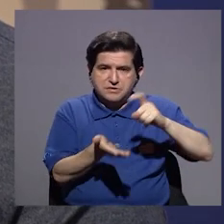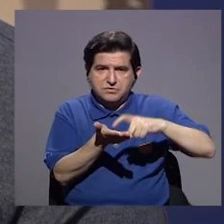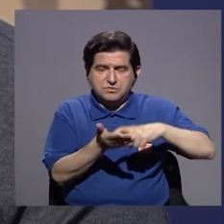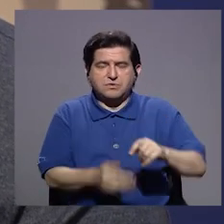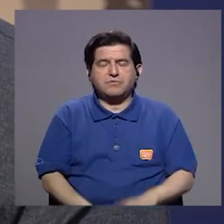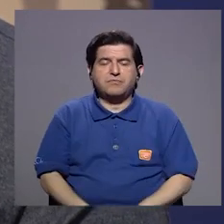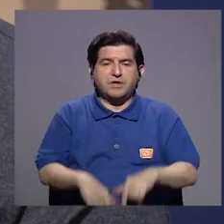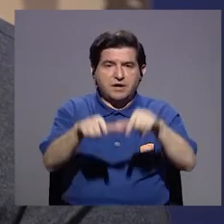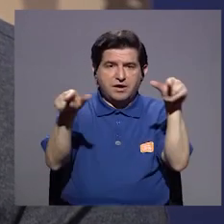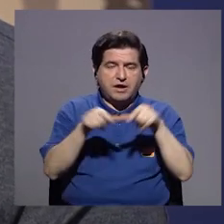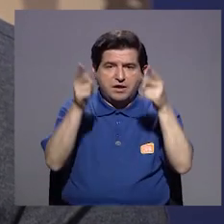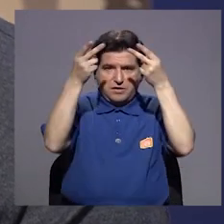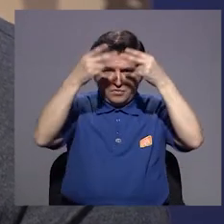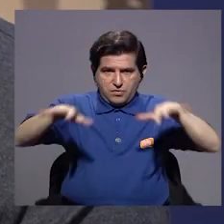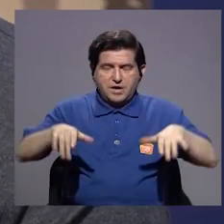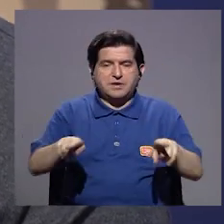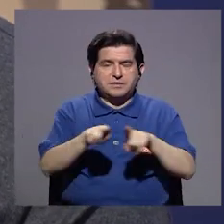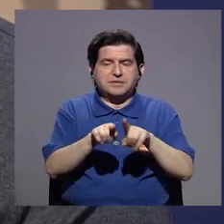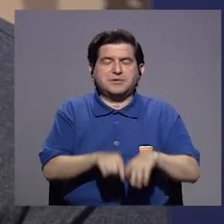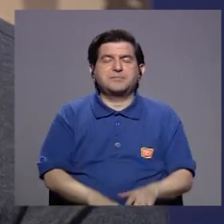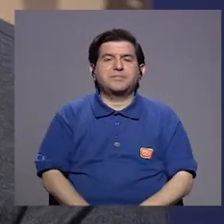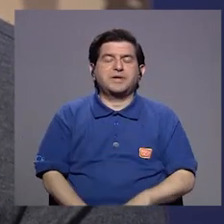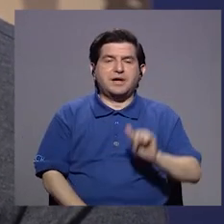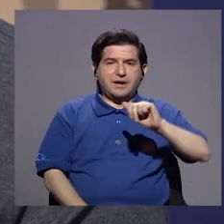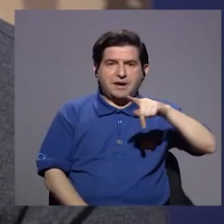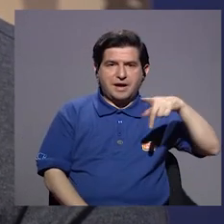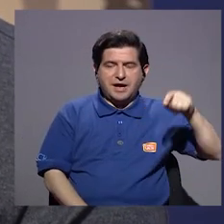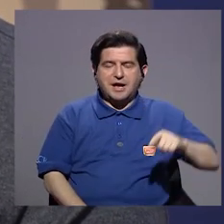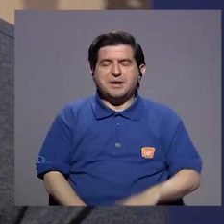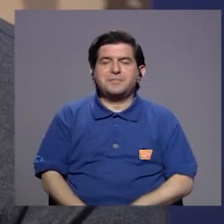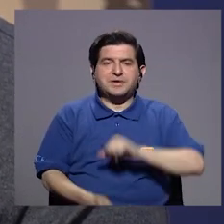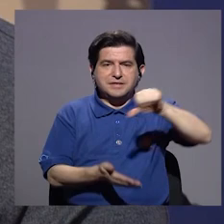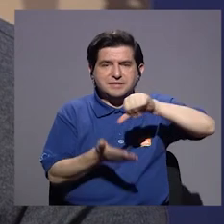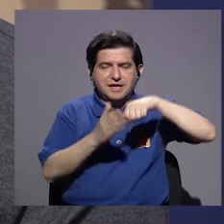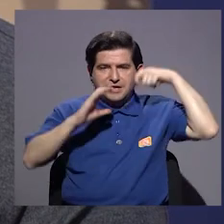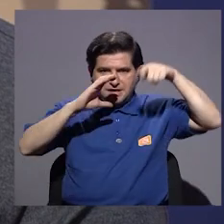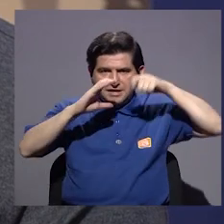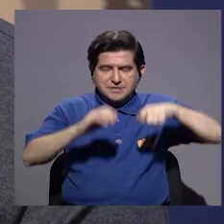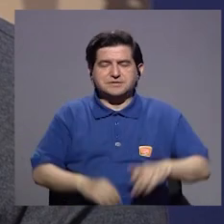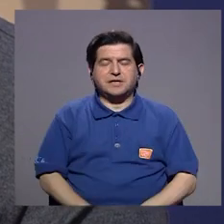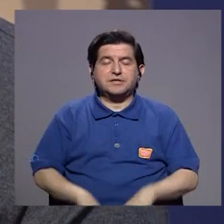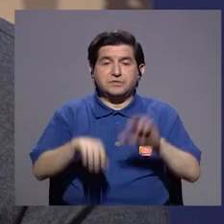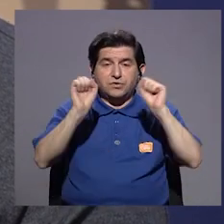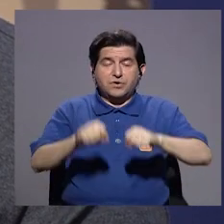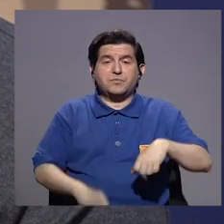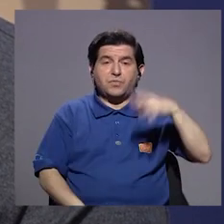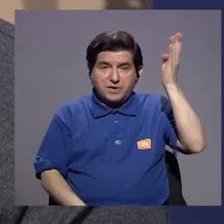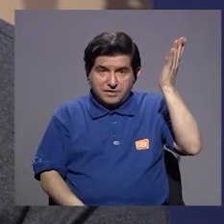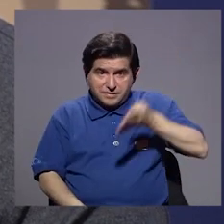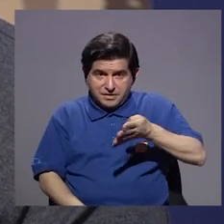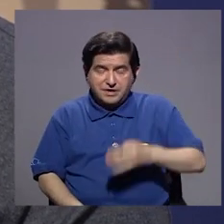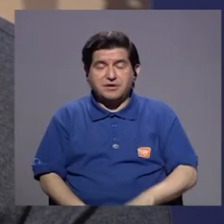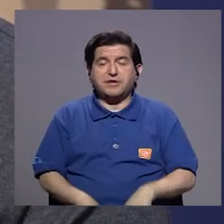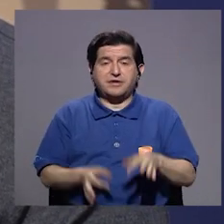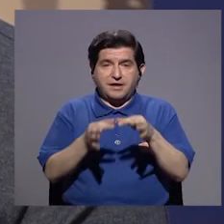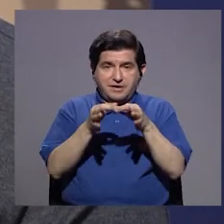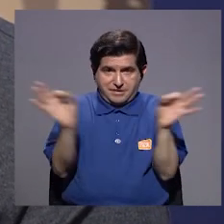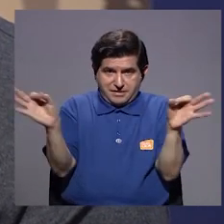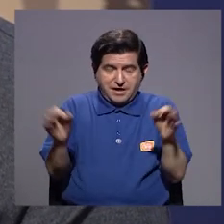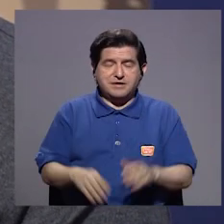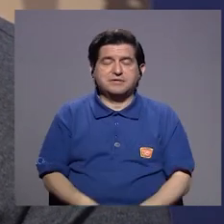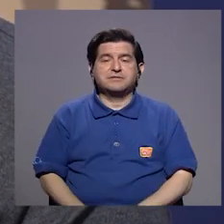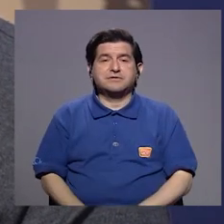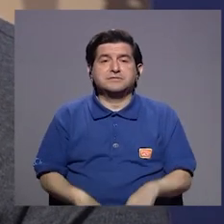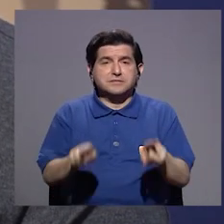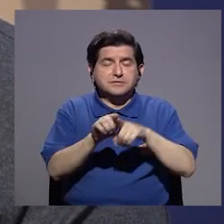a través del sitio web del festival, a través de la aplicación del Centro de Cine, que es de descarga gratuita, ya sea para iOS o Android,